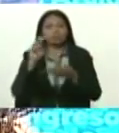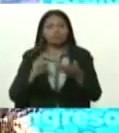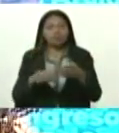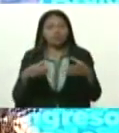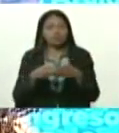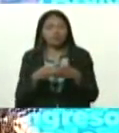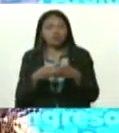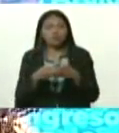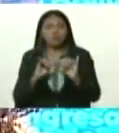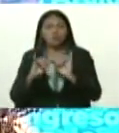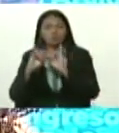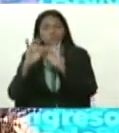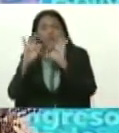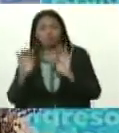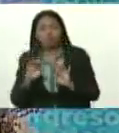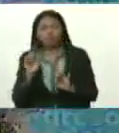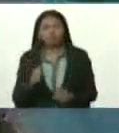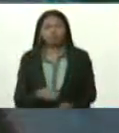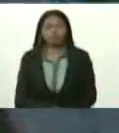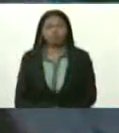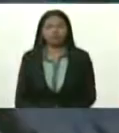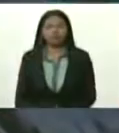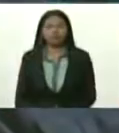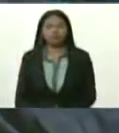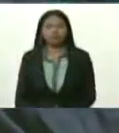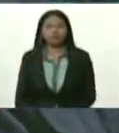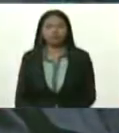Partido Socialista Unido de Venezuela, Mervin.